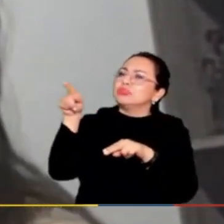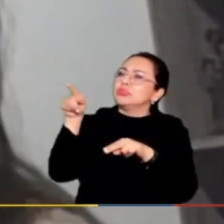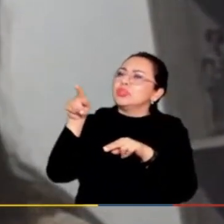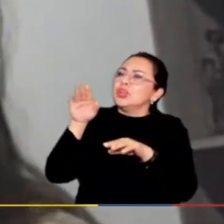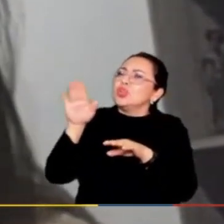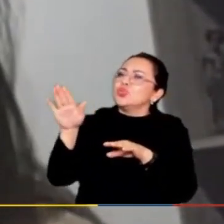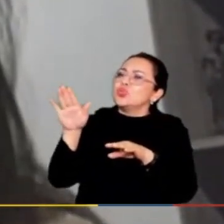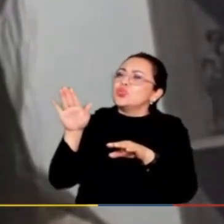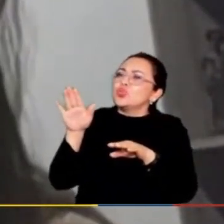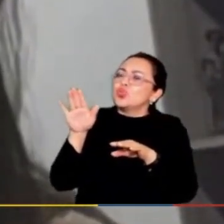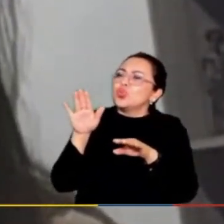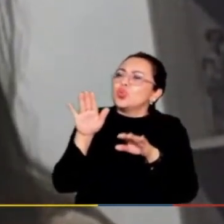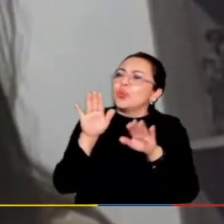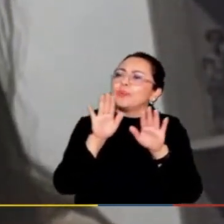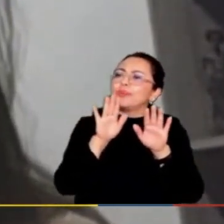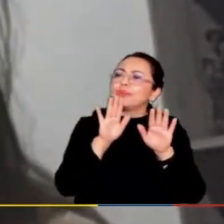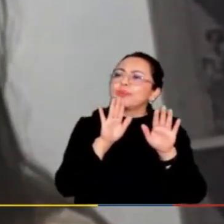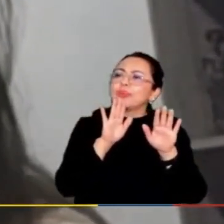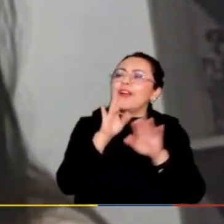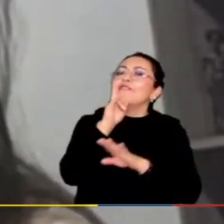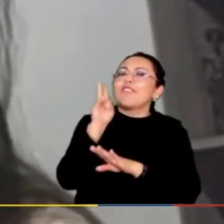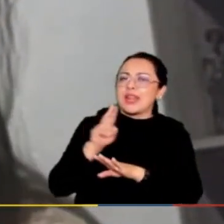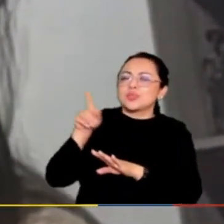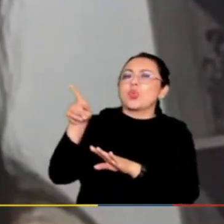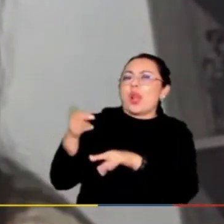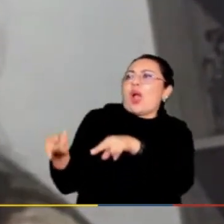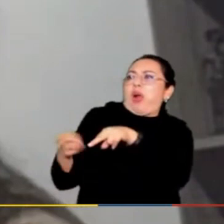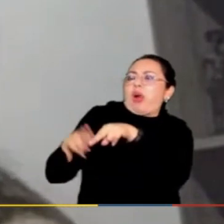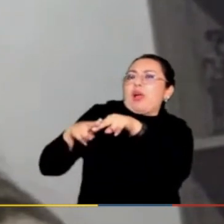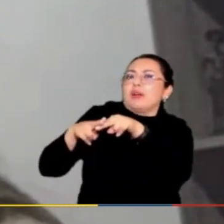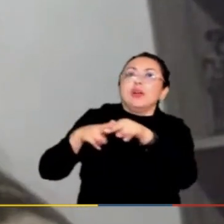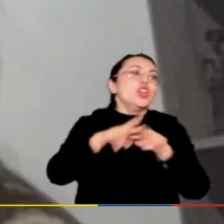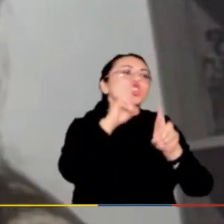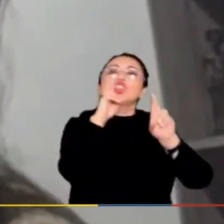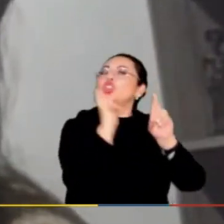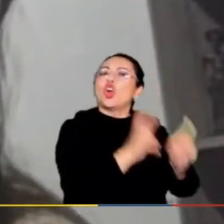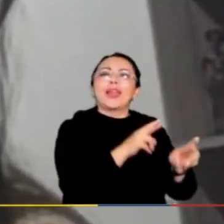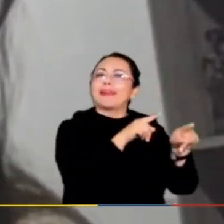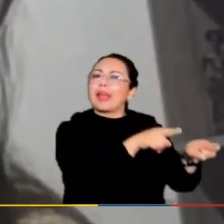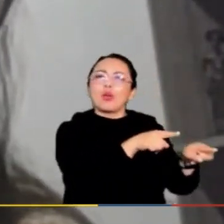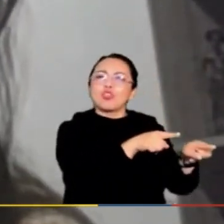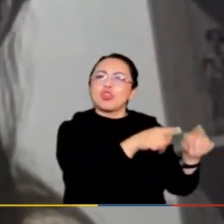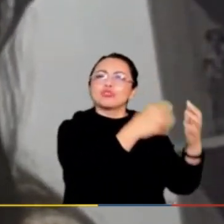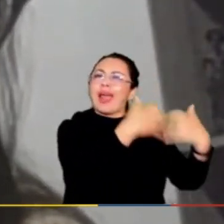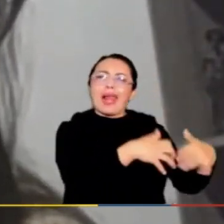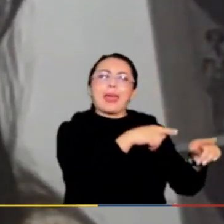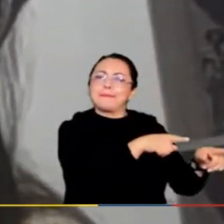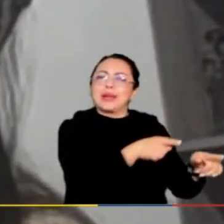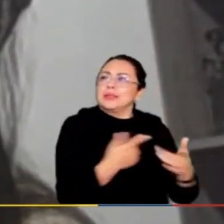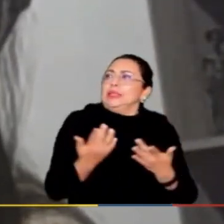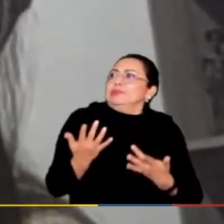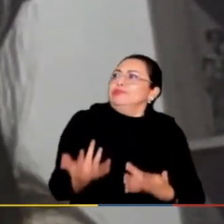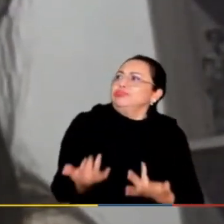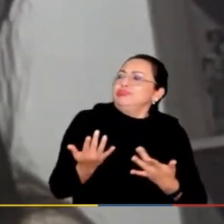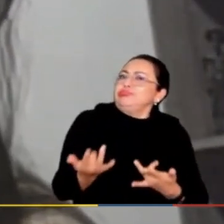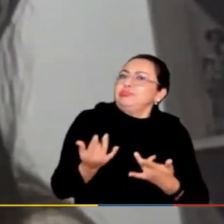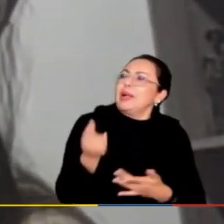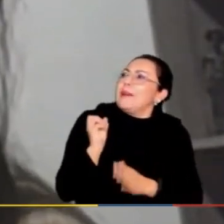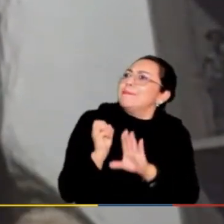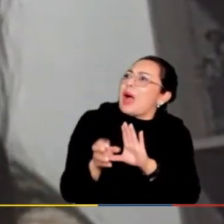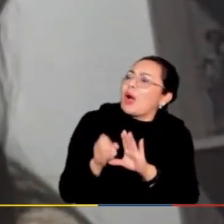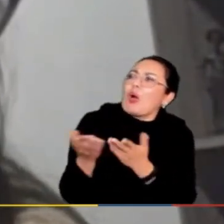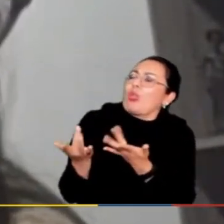al comerciante venezolano y no se lo reconoce a quien no ha podido acceder